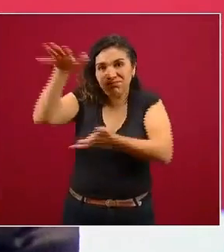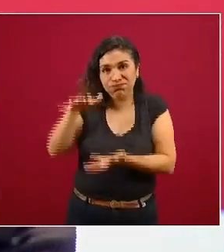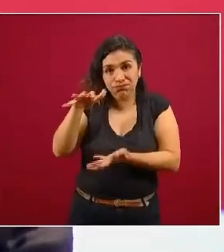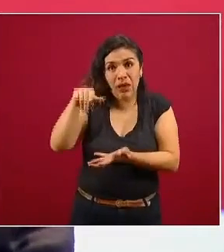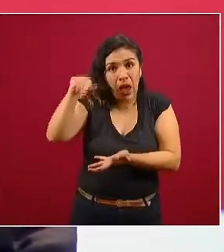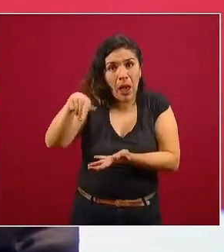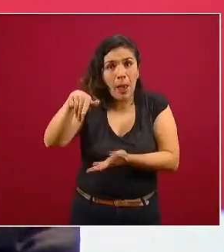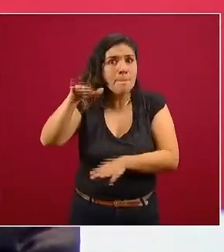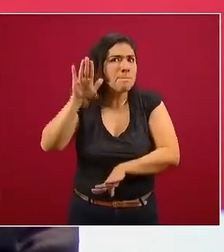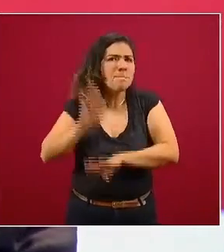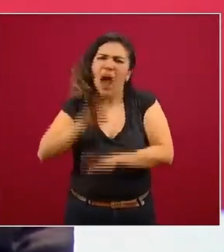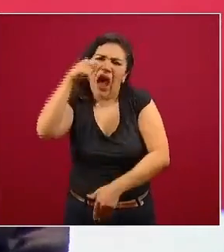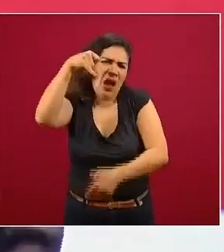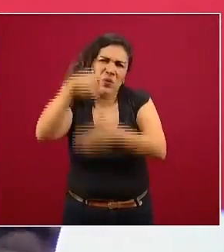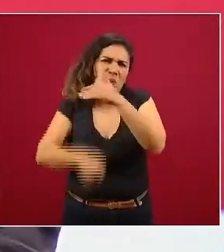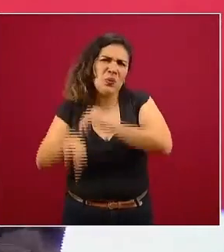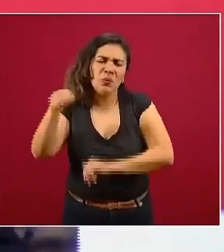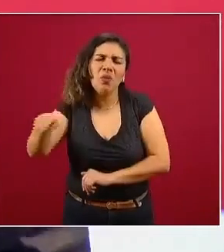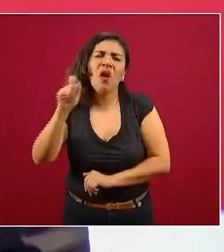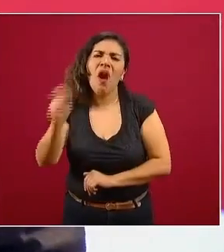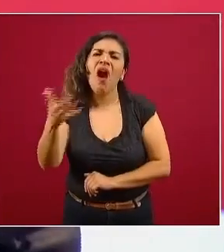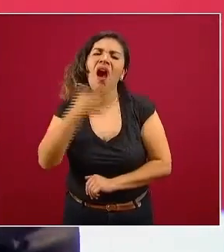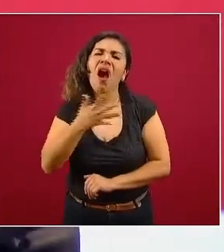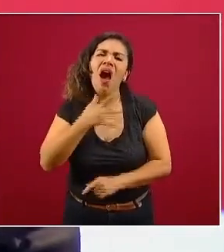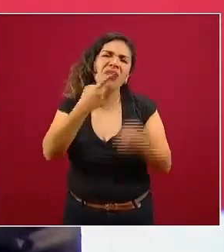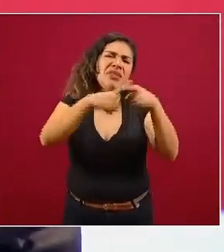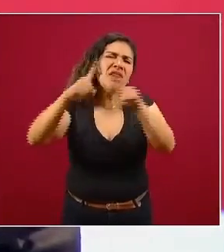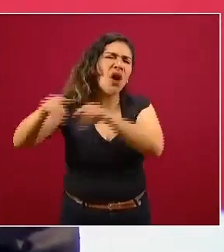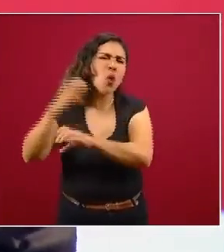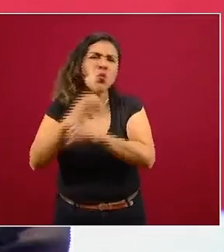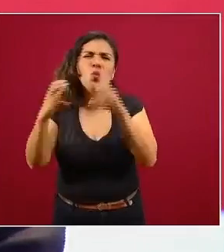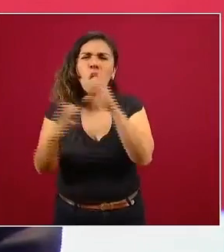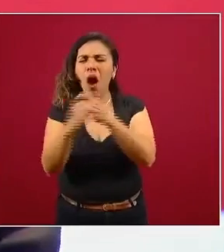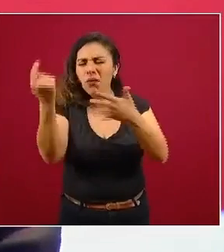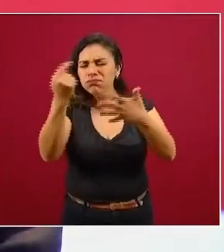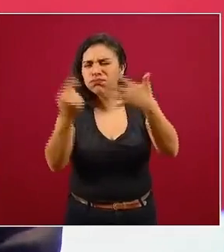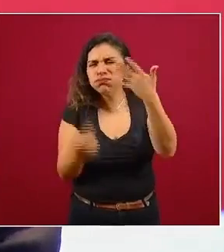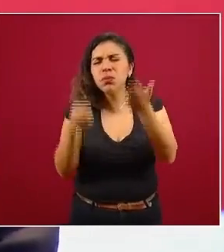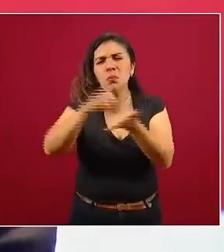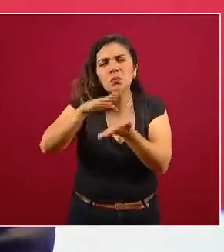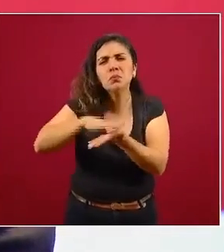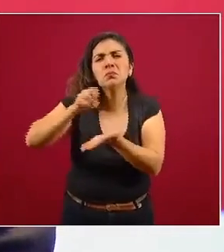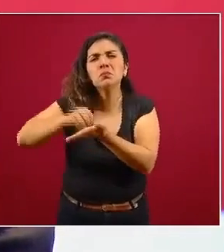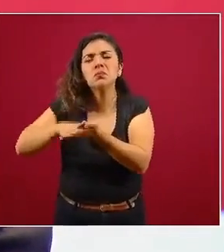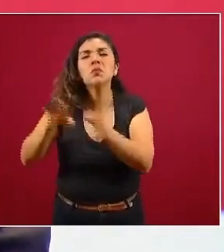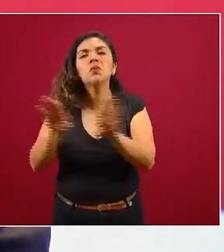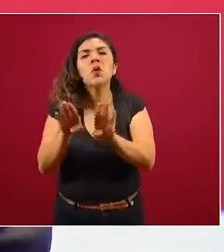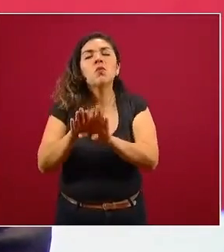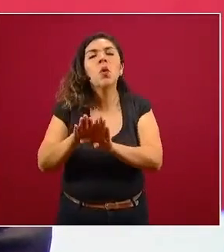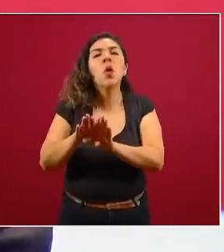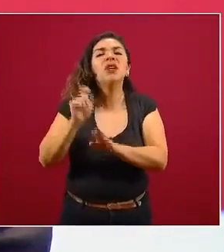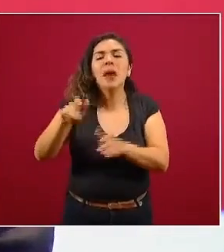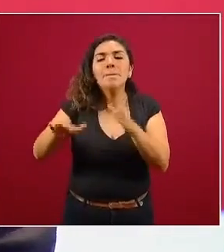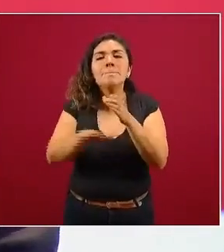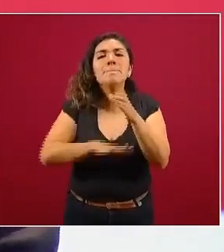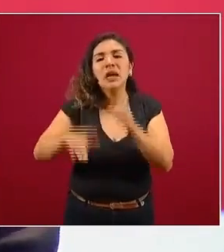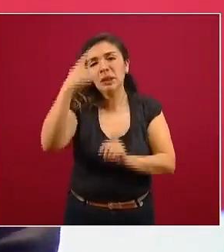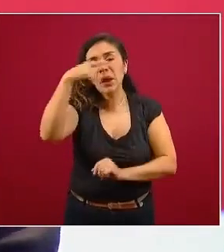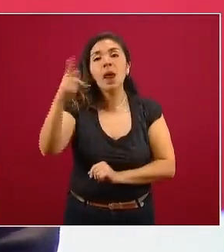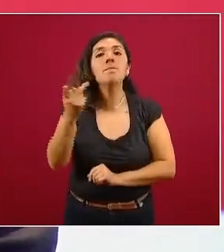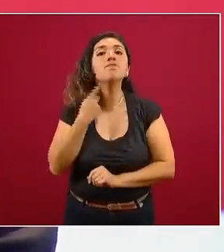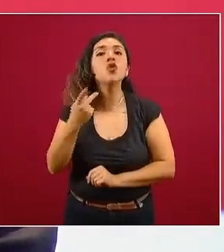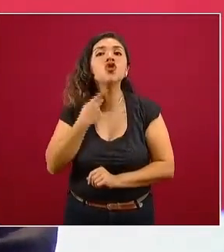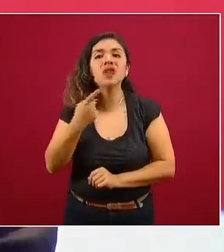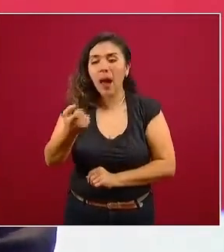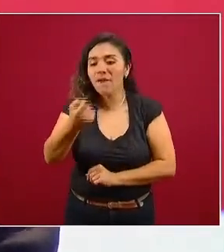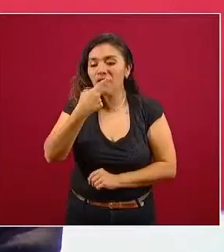en realidad es mucho más que eso. Son una serie de elementos que establecen las bases de una política